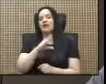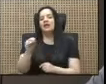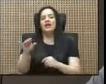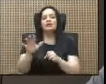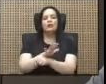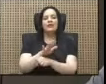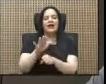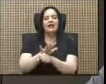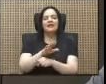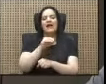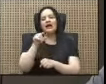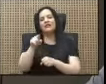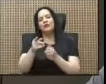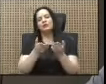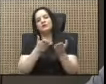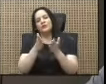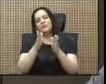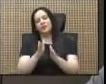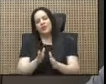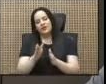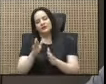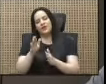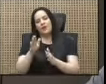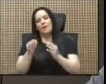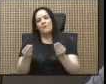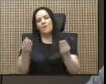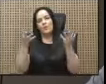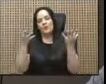totalidad de los servidores públicos.